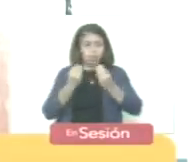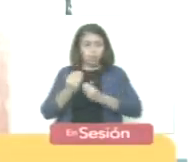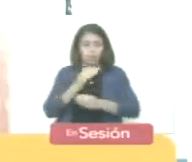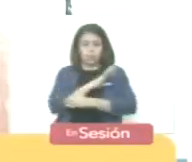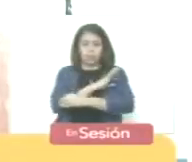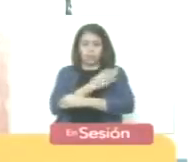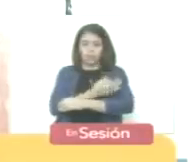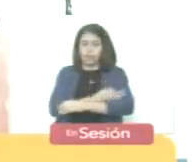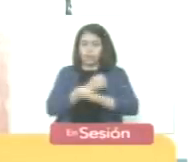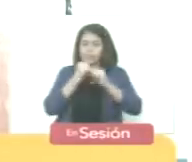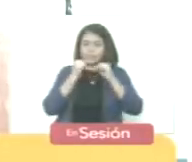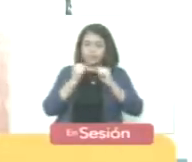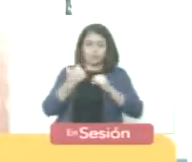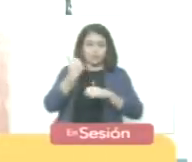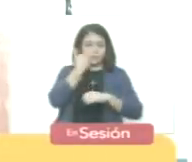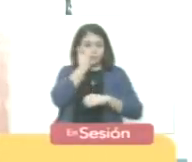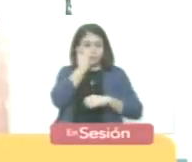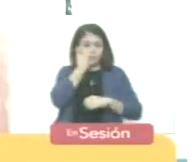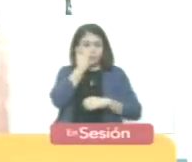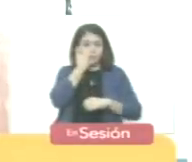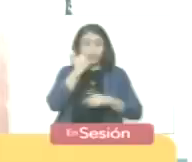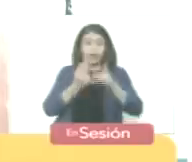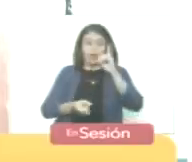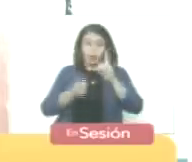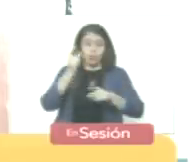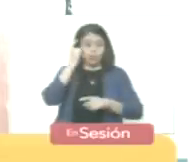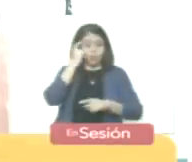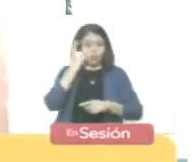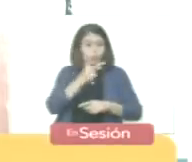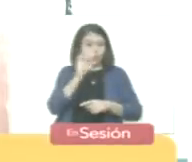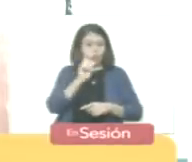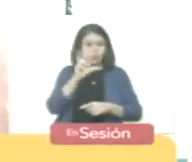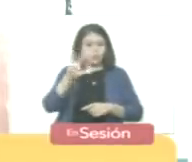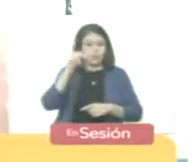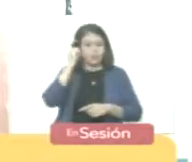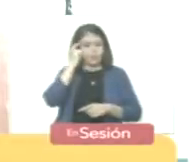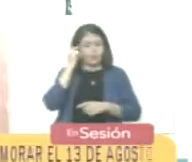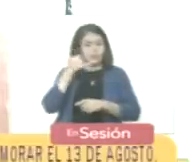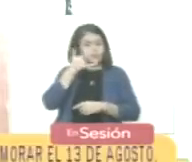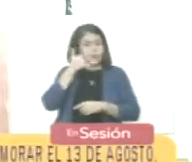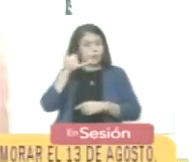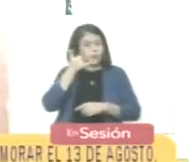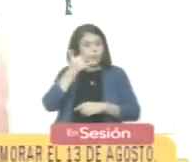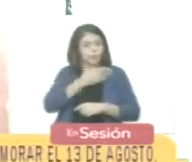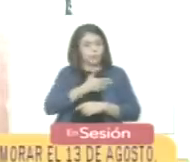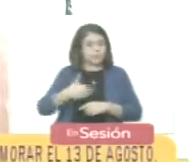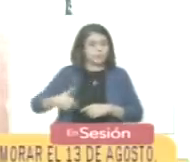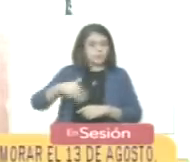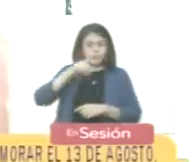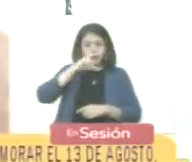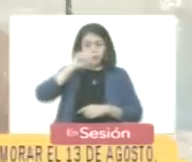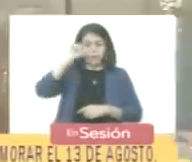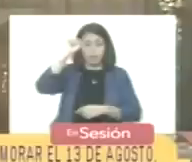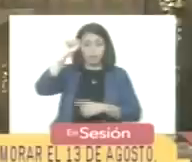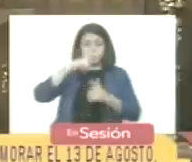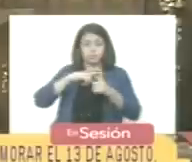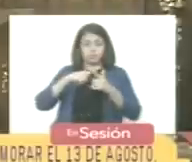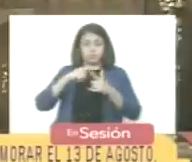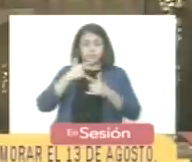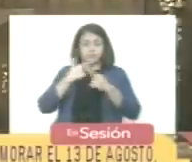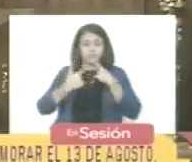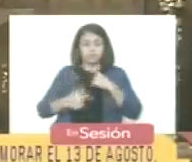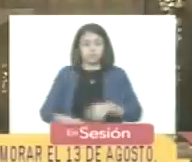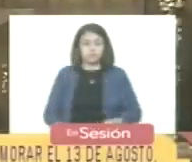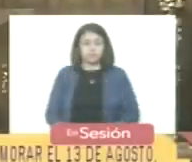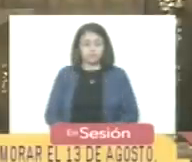estamos enfrentando. Y un par de días, dos, tres días después de esas llamadas que le hizo el presidente constitucional,